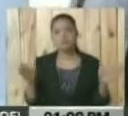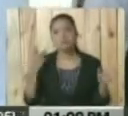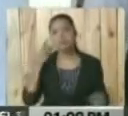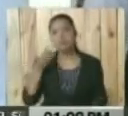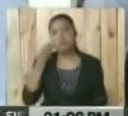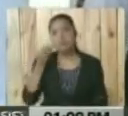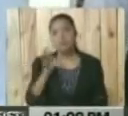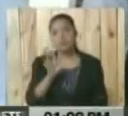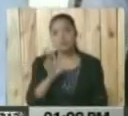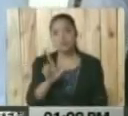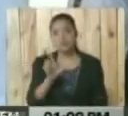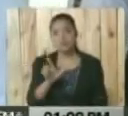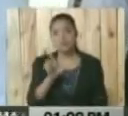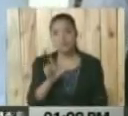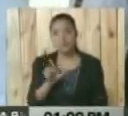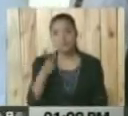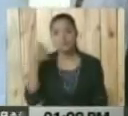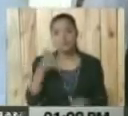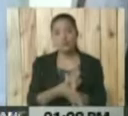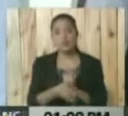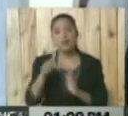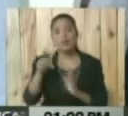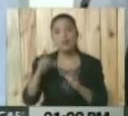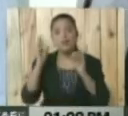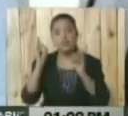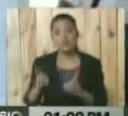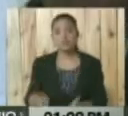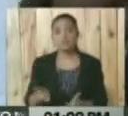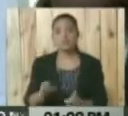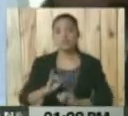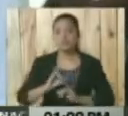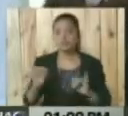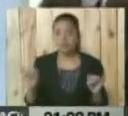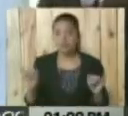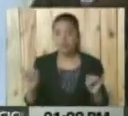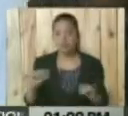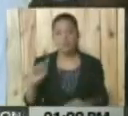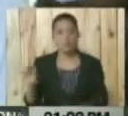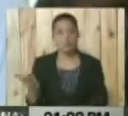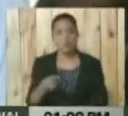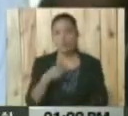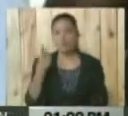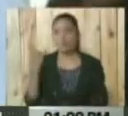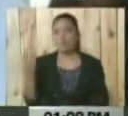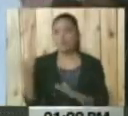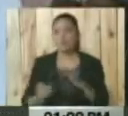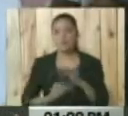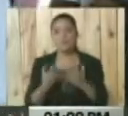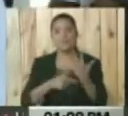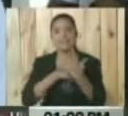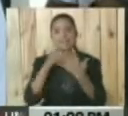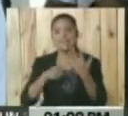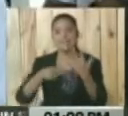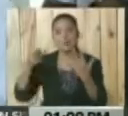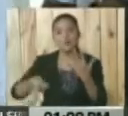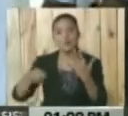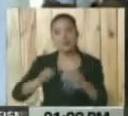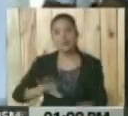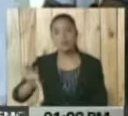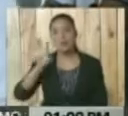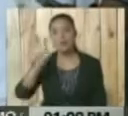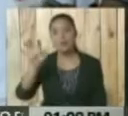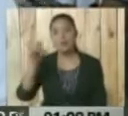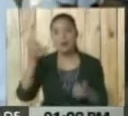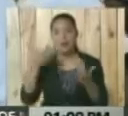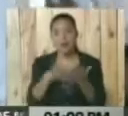del Partido Socialista Unido de Venezuela ante esta decisión ya tomada por los órganos de justicia, específicamente 5 tribunales del país en este